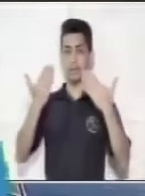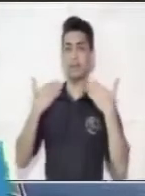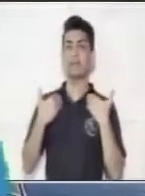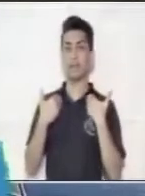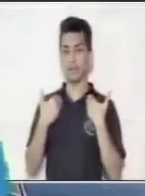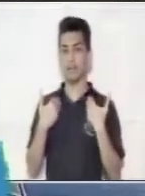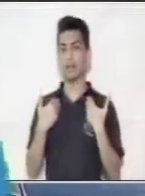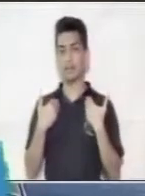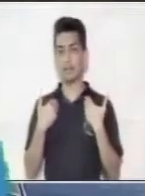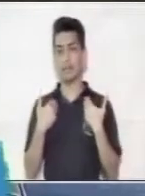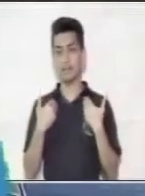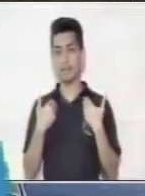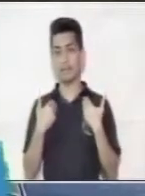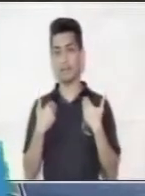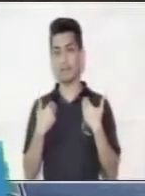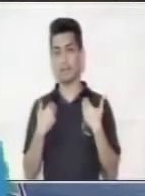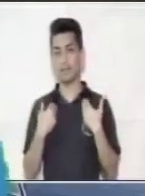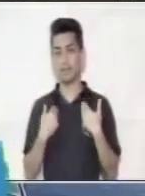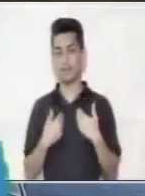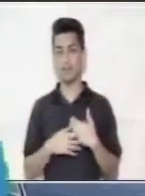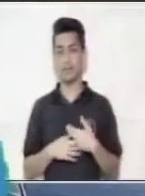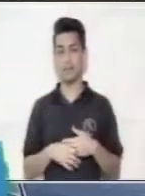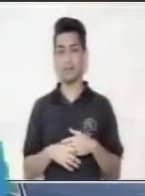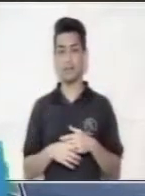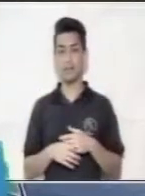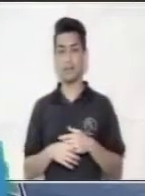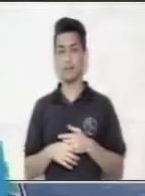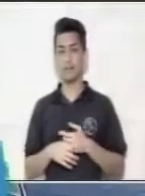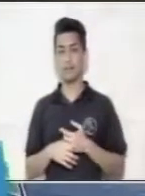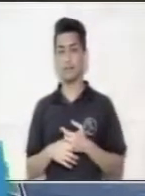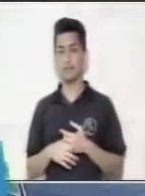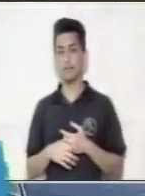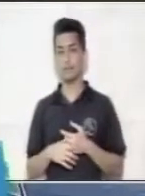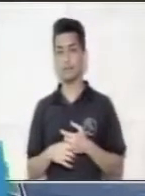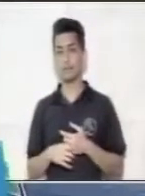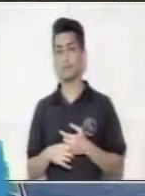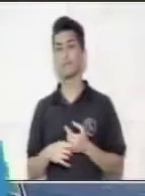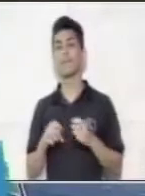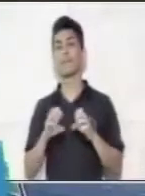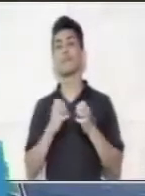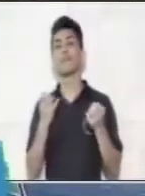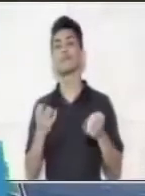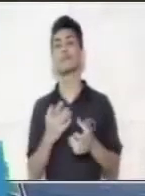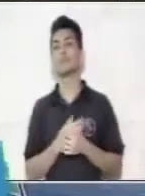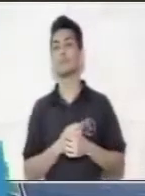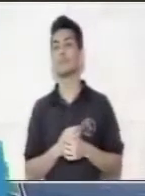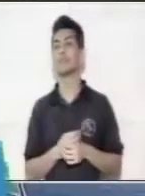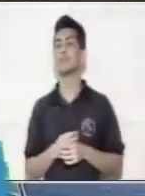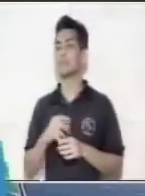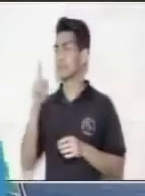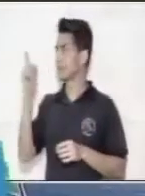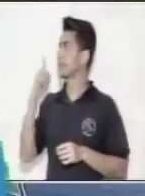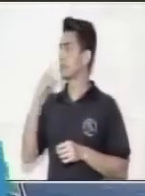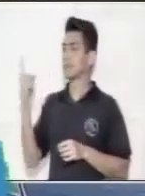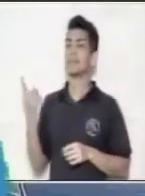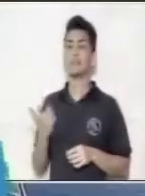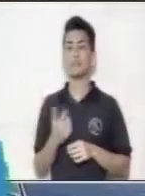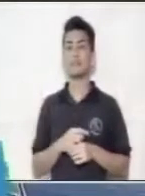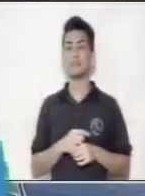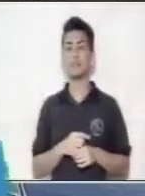fuerza en el sentido de donde nosotros estamos, ¿verdad? Entonces, es ahí donde vemos que